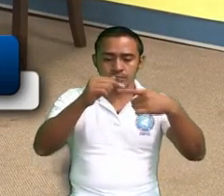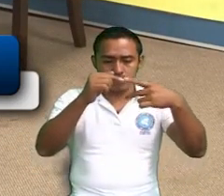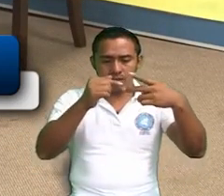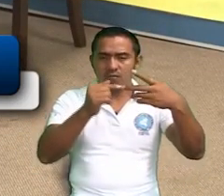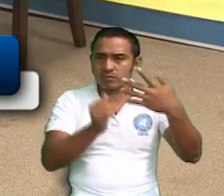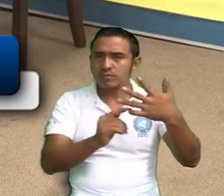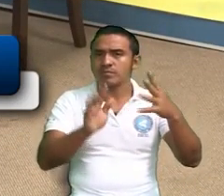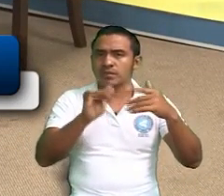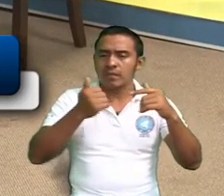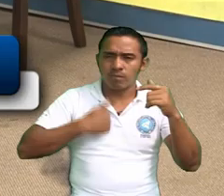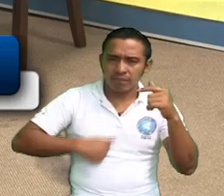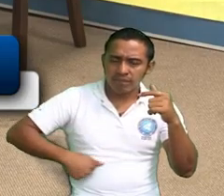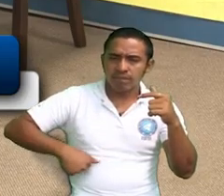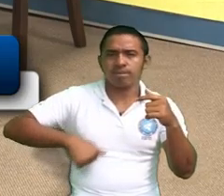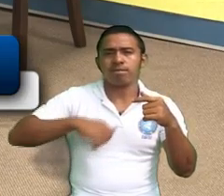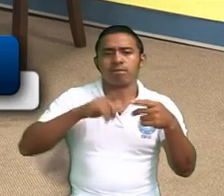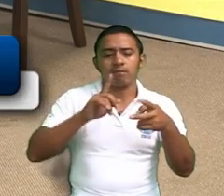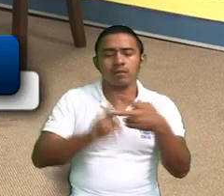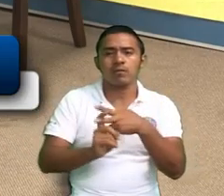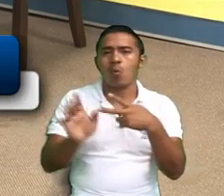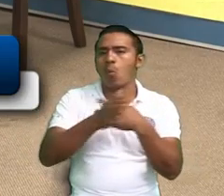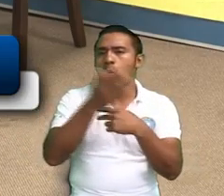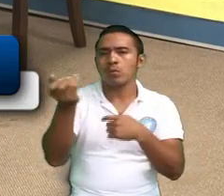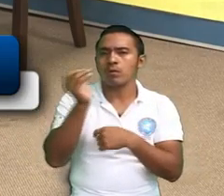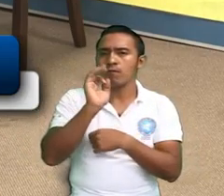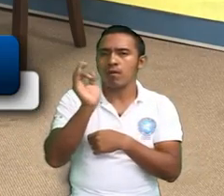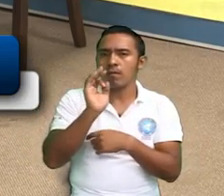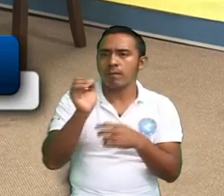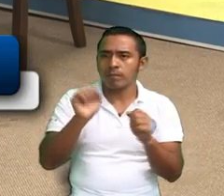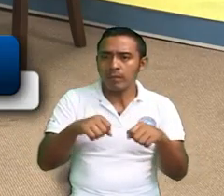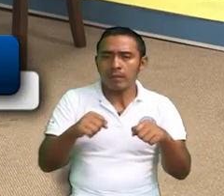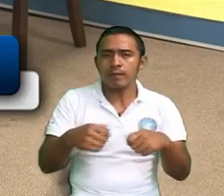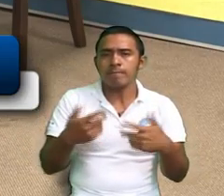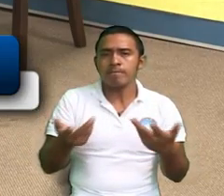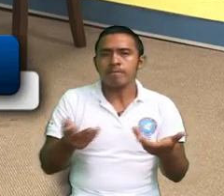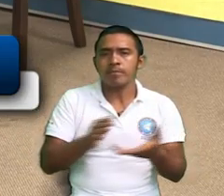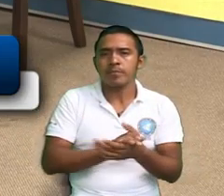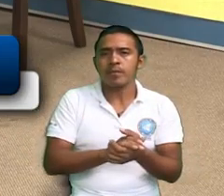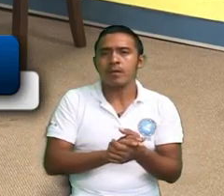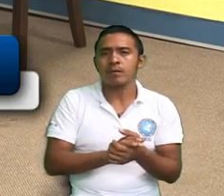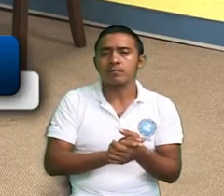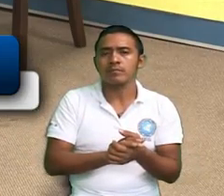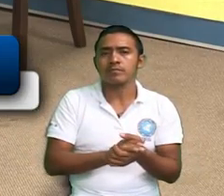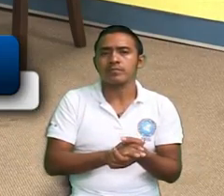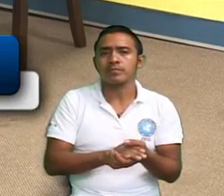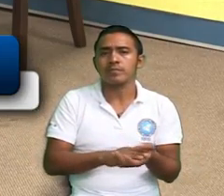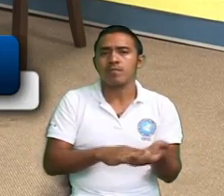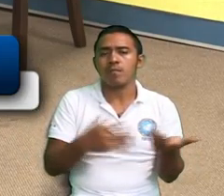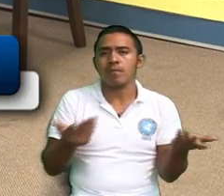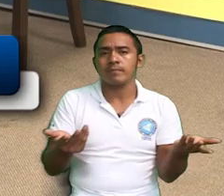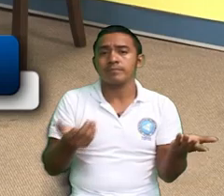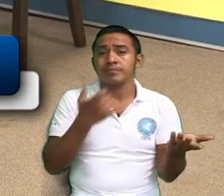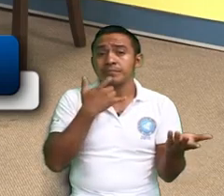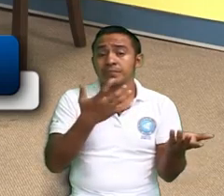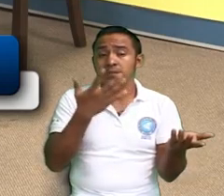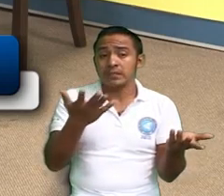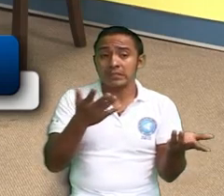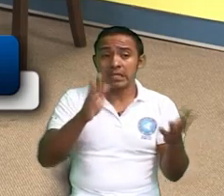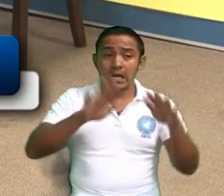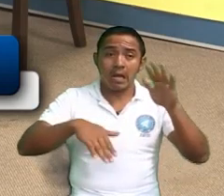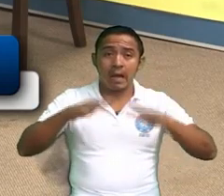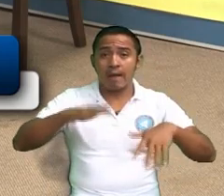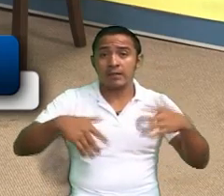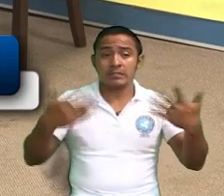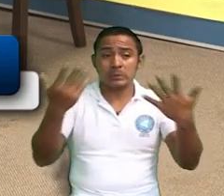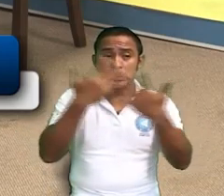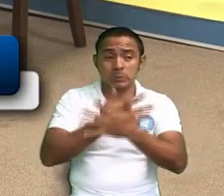mencionaba, como la diarrea, ¿qué otros síntomas nos pueden dar, doctora? Si realmente, porque estos síntomas tienden a confundirse con la